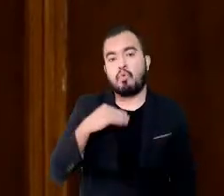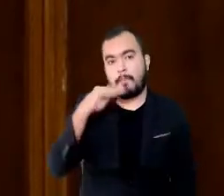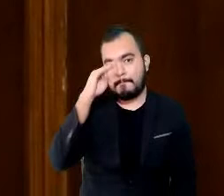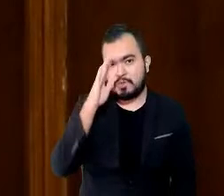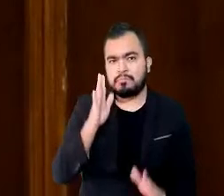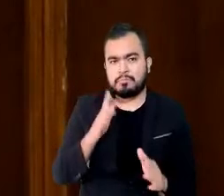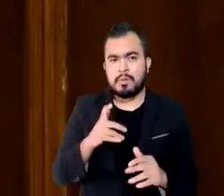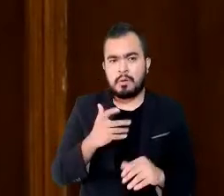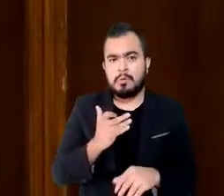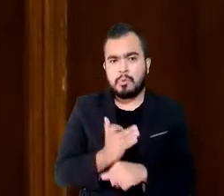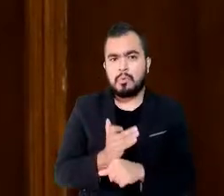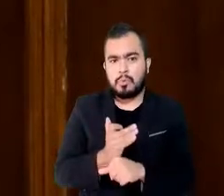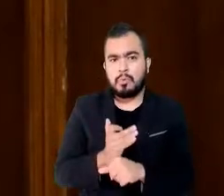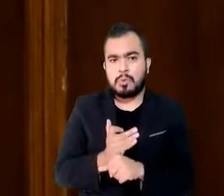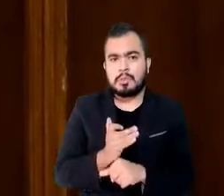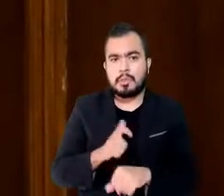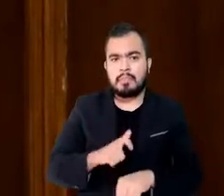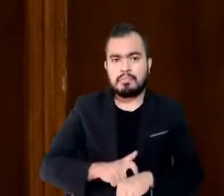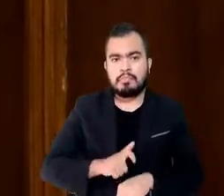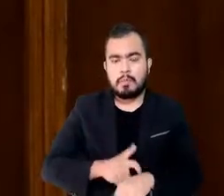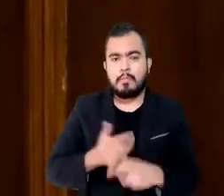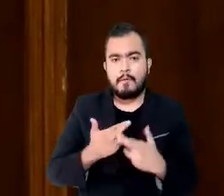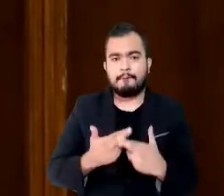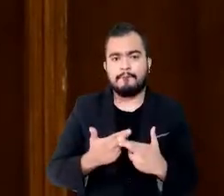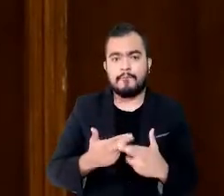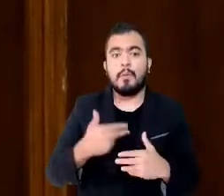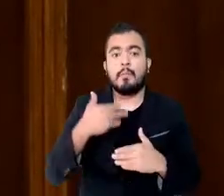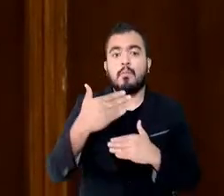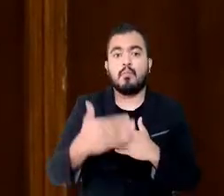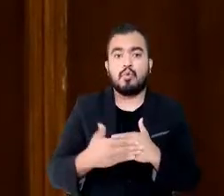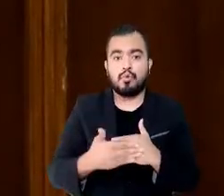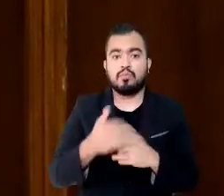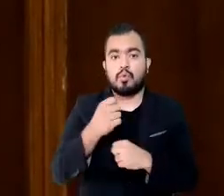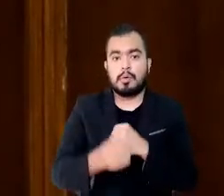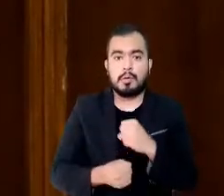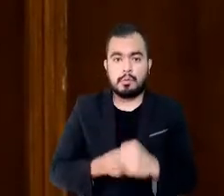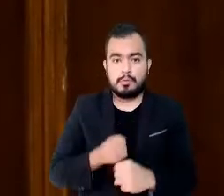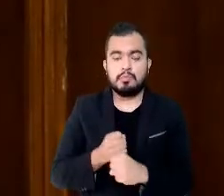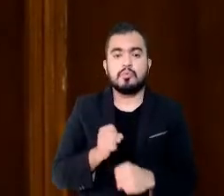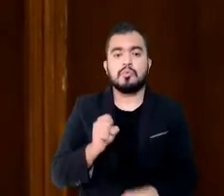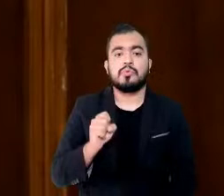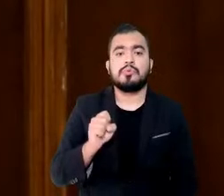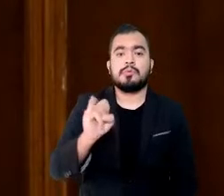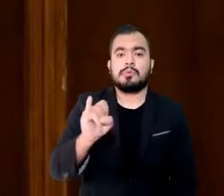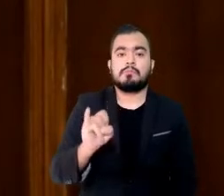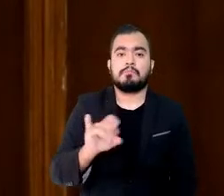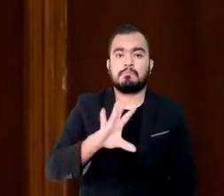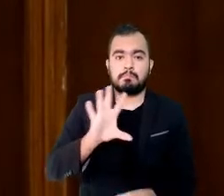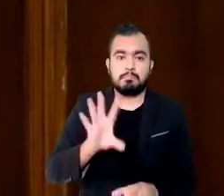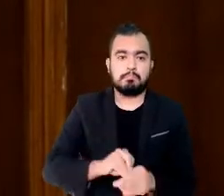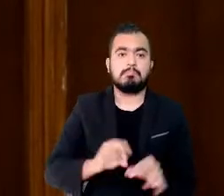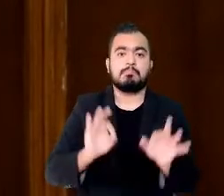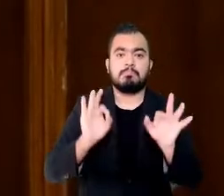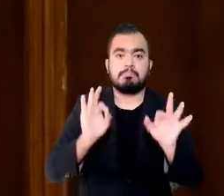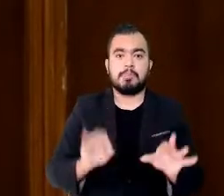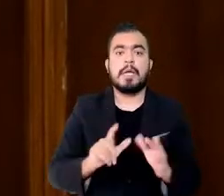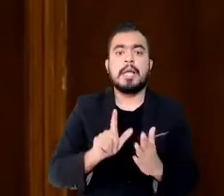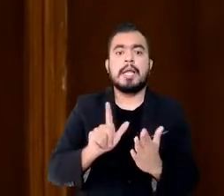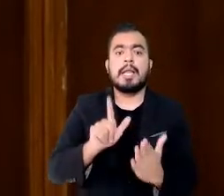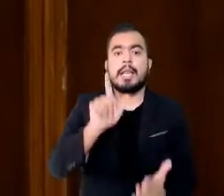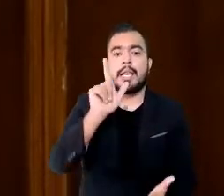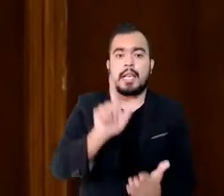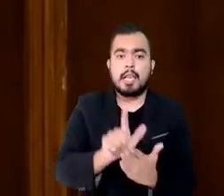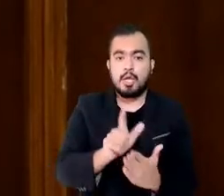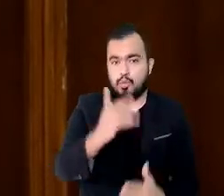a tiempo de que el próximo año sea un año en el que sí se aplique plenamente la ley de